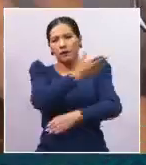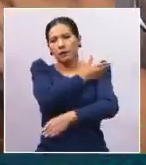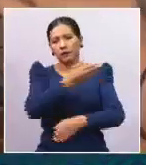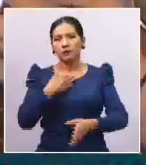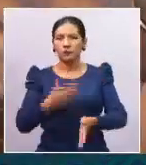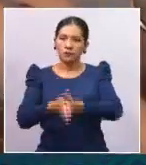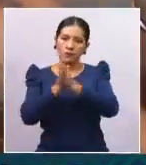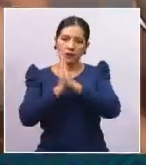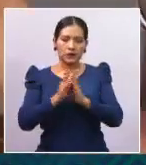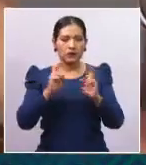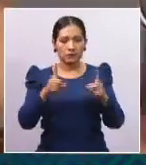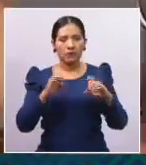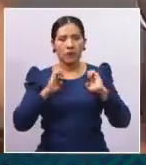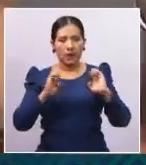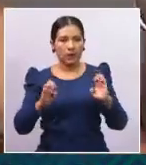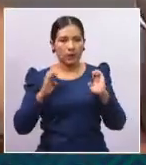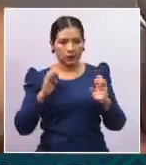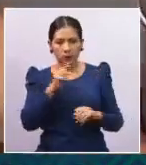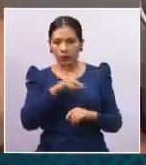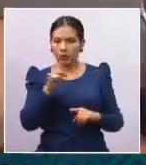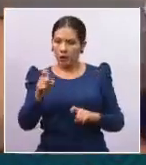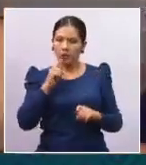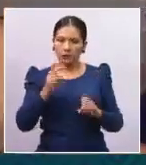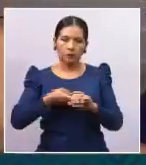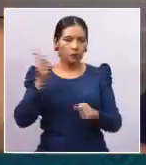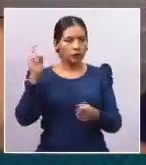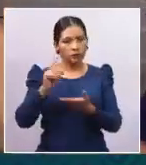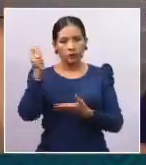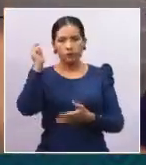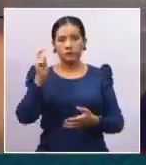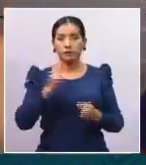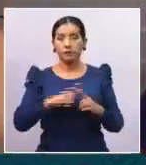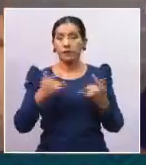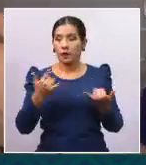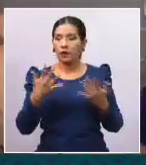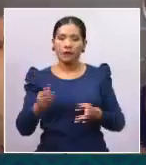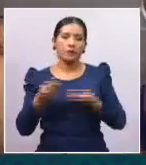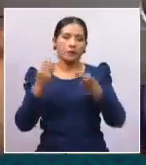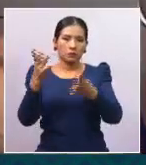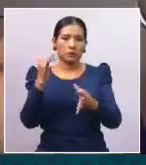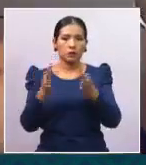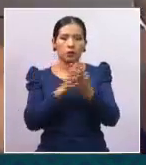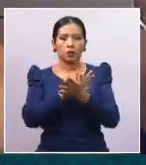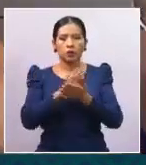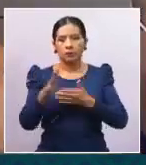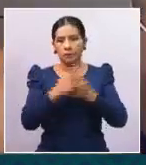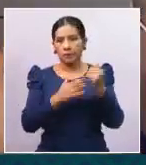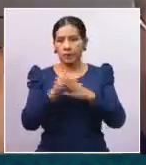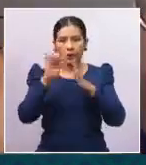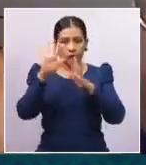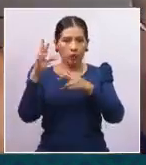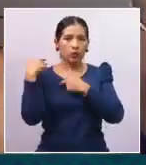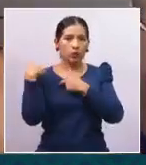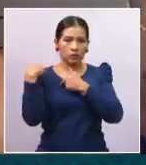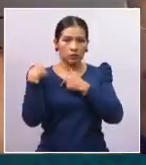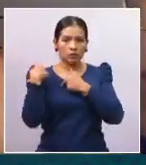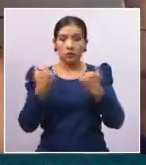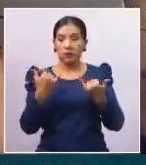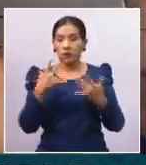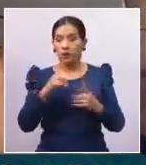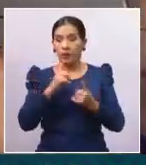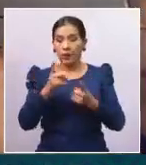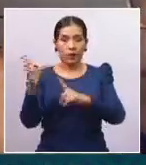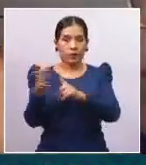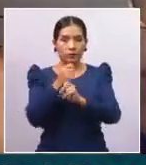por ética moral debería renunciar a su cargo. Yo creo que en este momento está en manos de la justicia, vemos muy bien, hay informaciones que estaría prendido, por lo